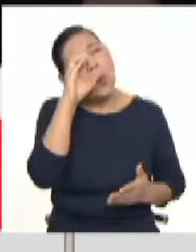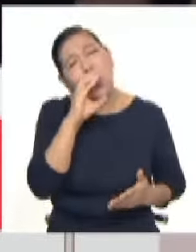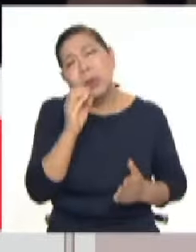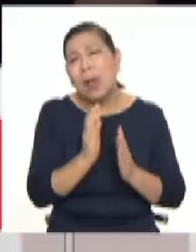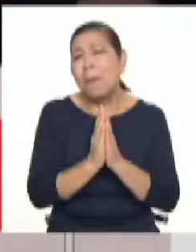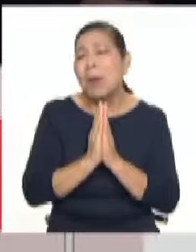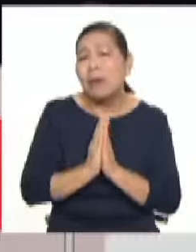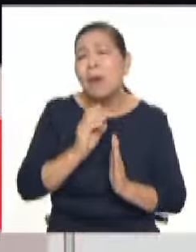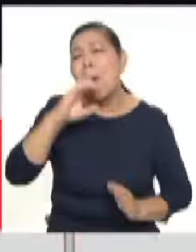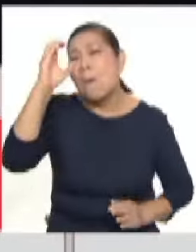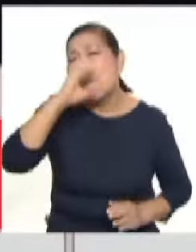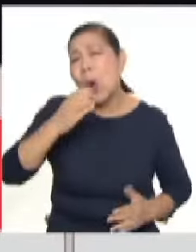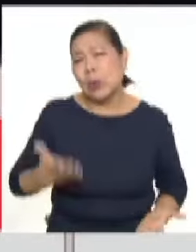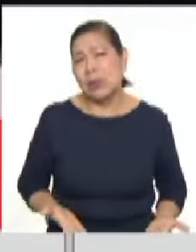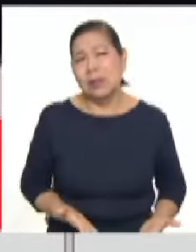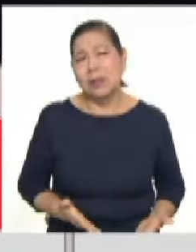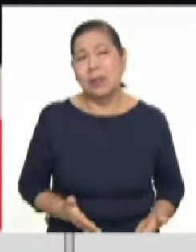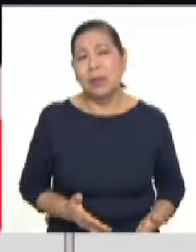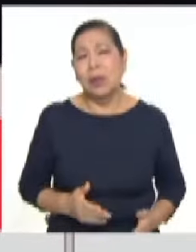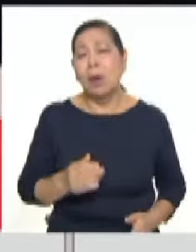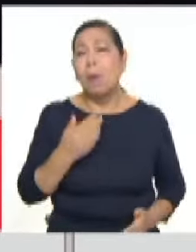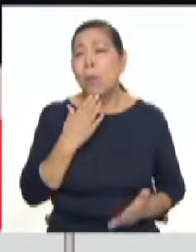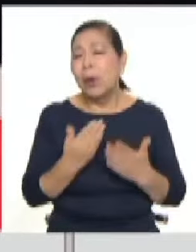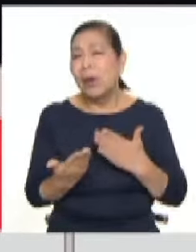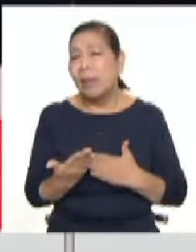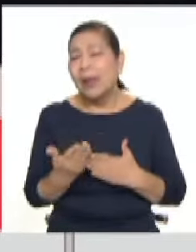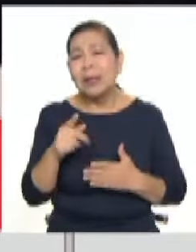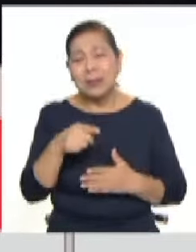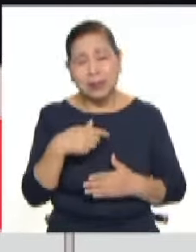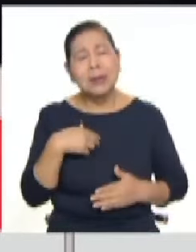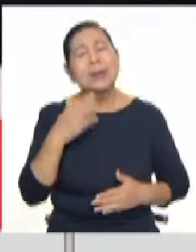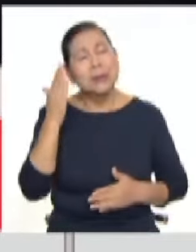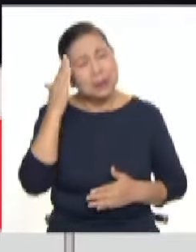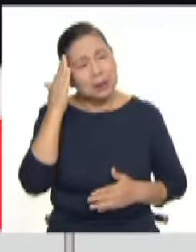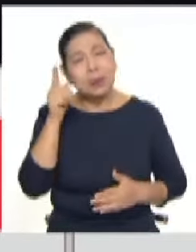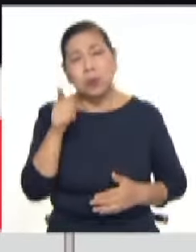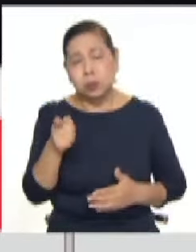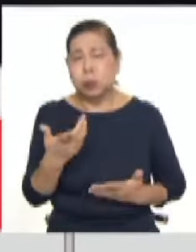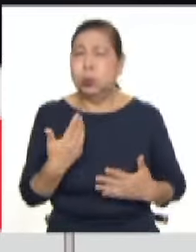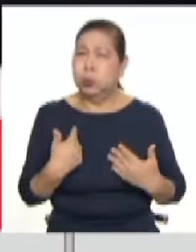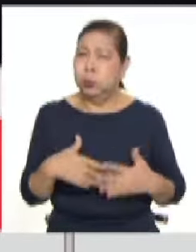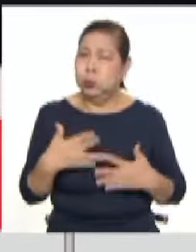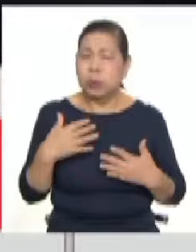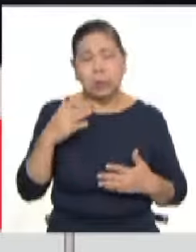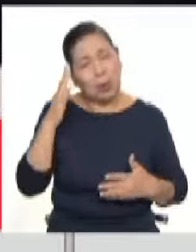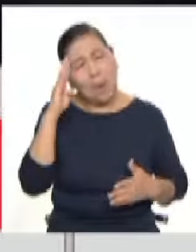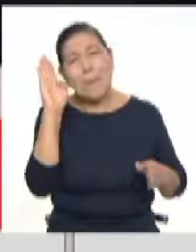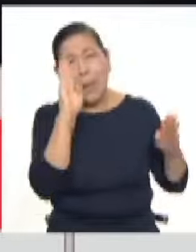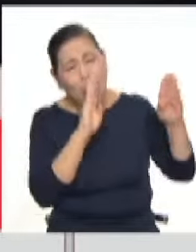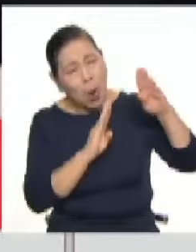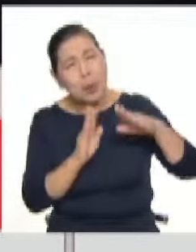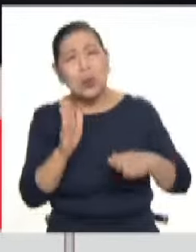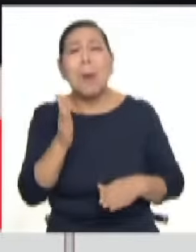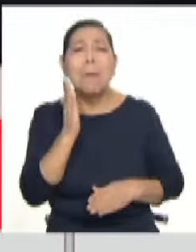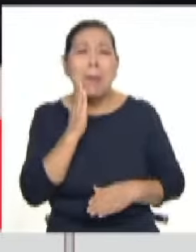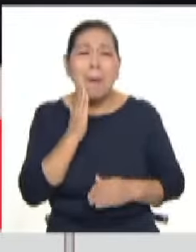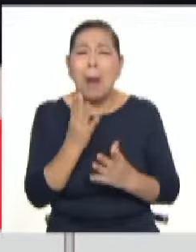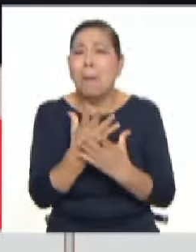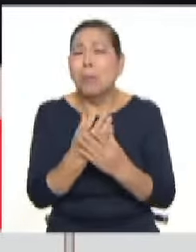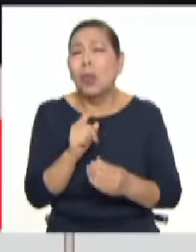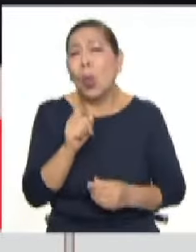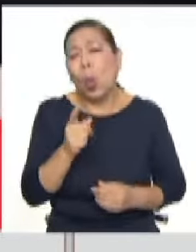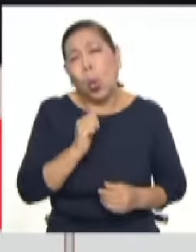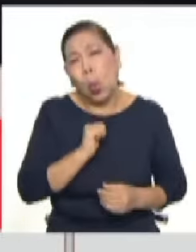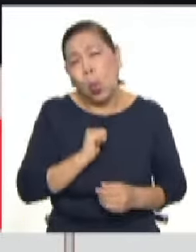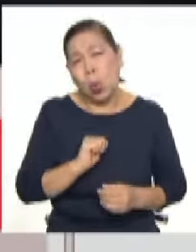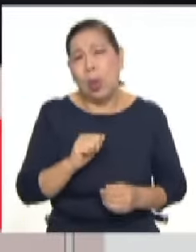de su menor hija. Jocelyn, ¿cómo está? Buenos días. Entendemos, pues, la situación que vienen atravesando ustedes, la preocupación por la